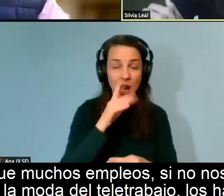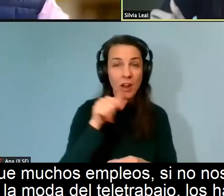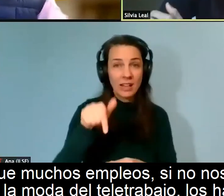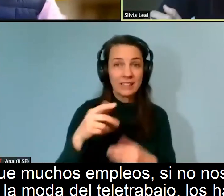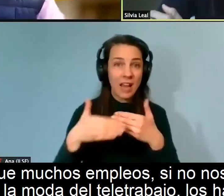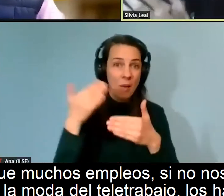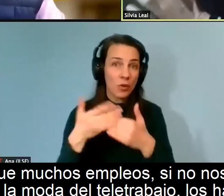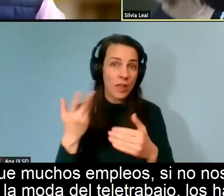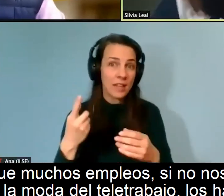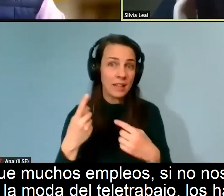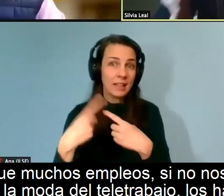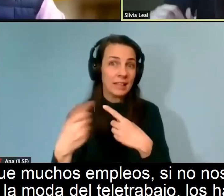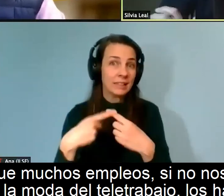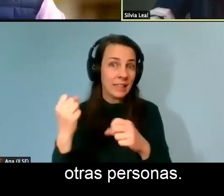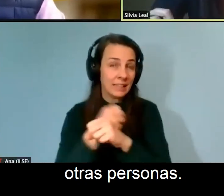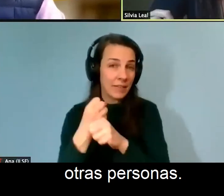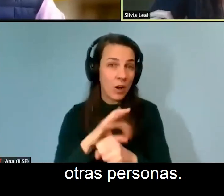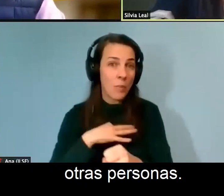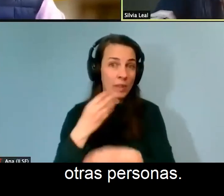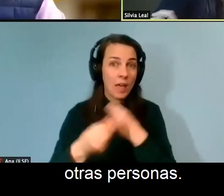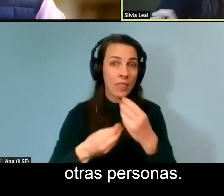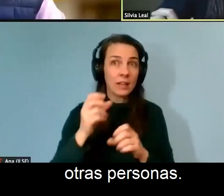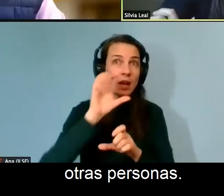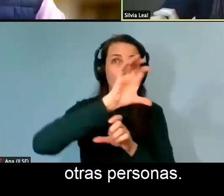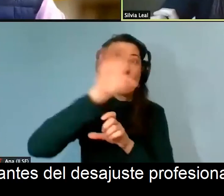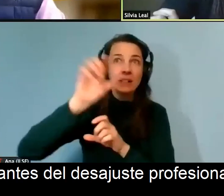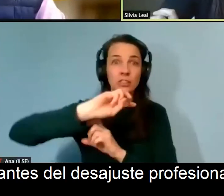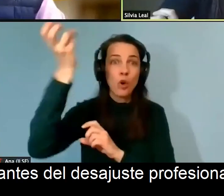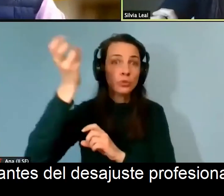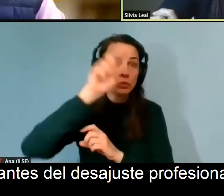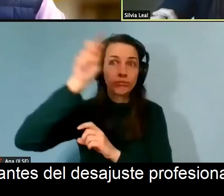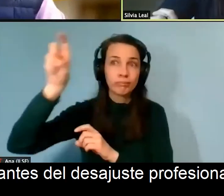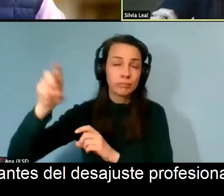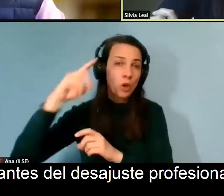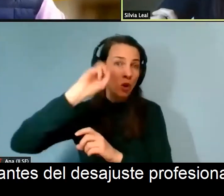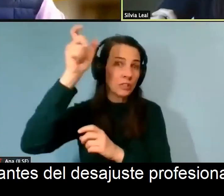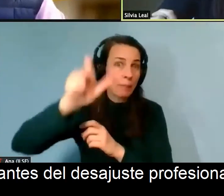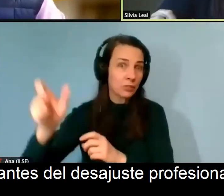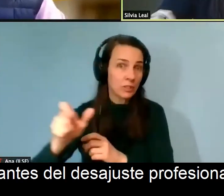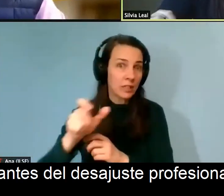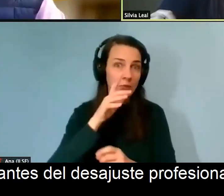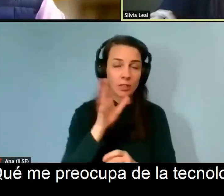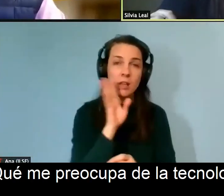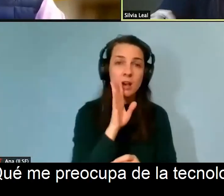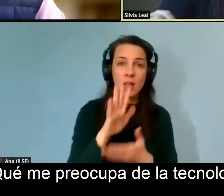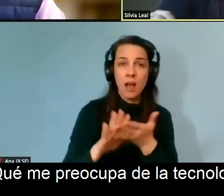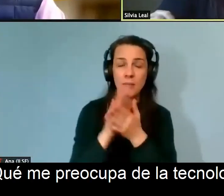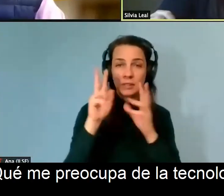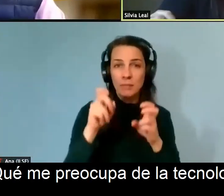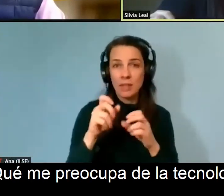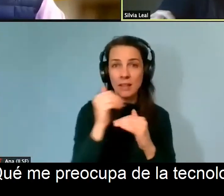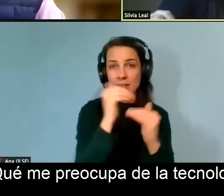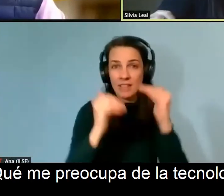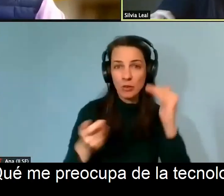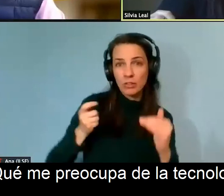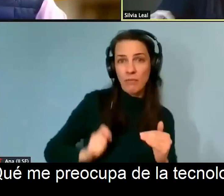del teletrabajo, pues los harán en otro sitio otras personas, porque hablaba antes del desajuste profesional que tenemos. Entonces, ¿qué me